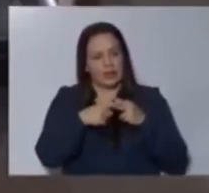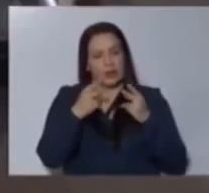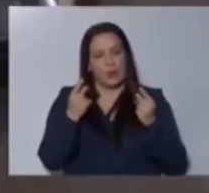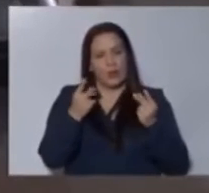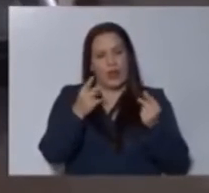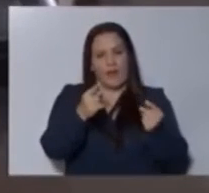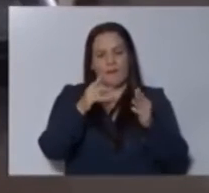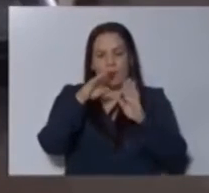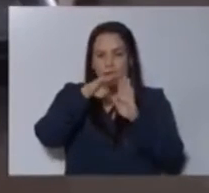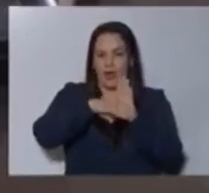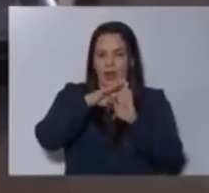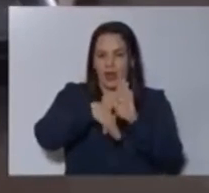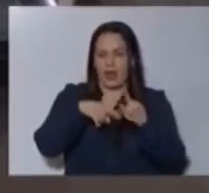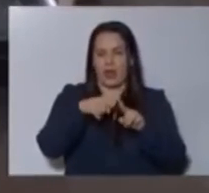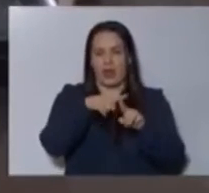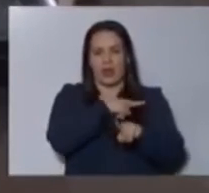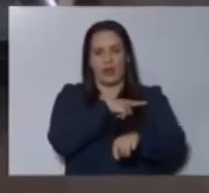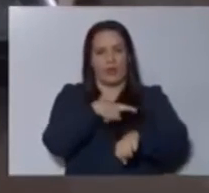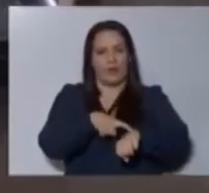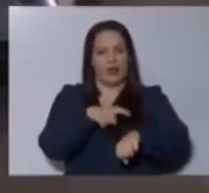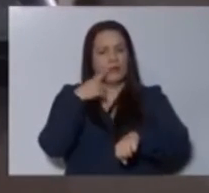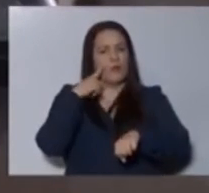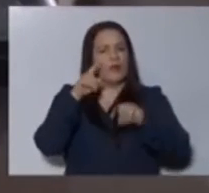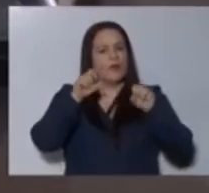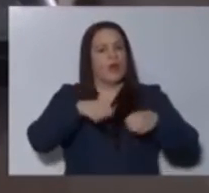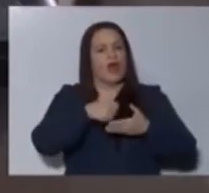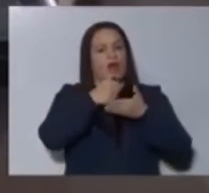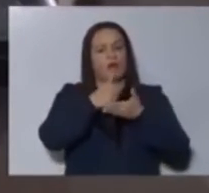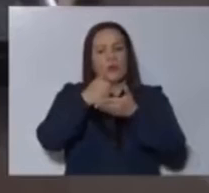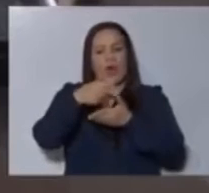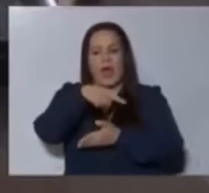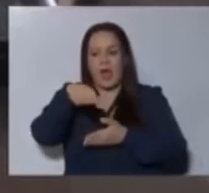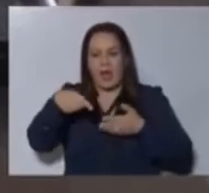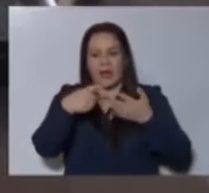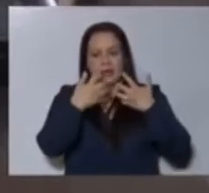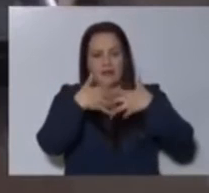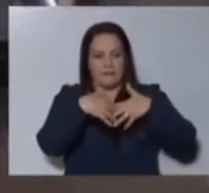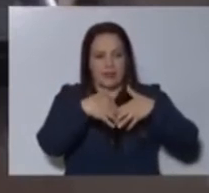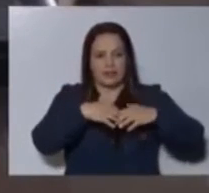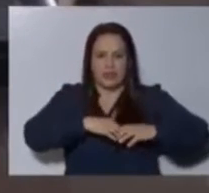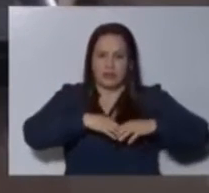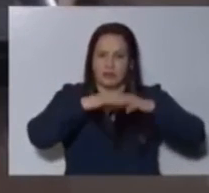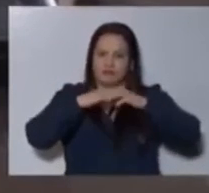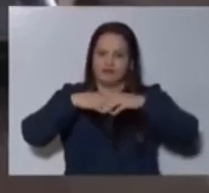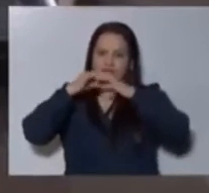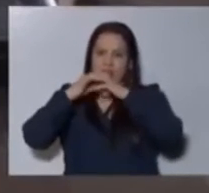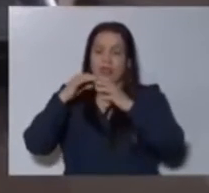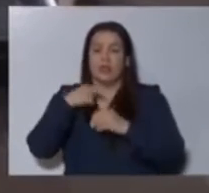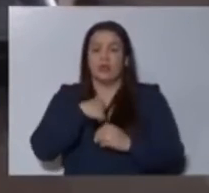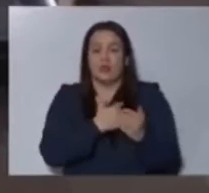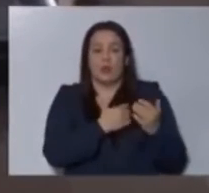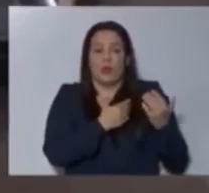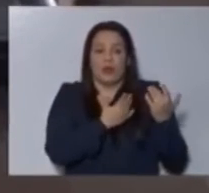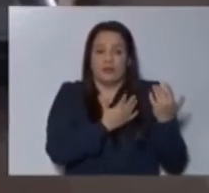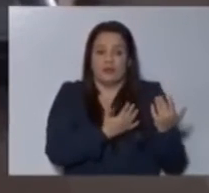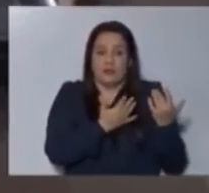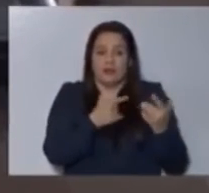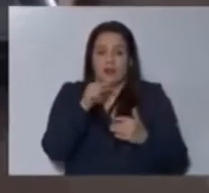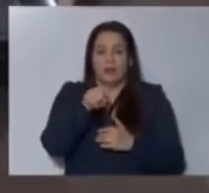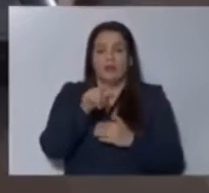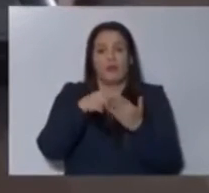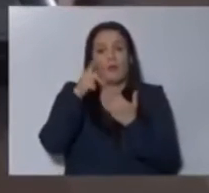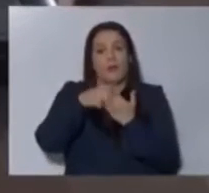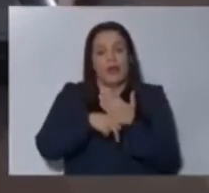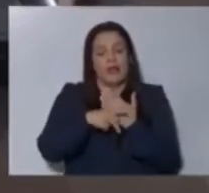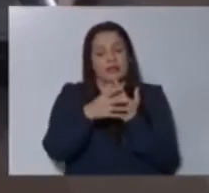barato y de largo plazo para rescatar empresas. Pues estoy seguro que su plan de salvamento financiero no